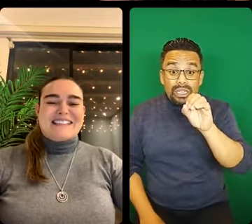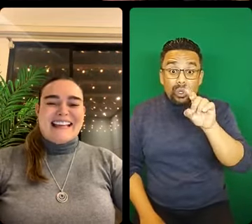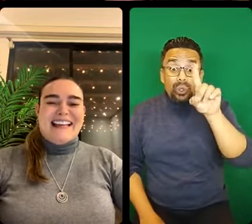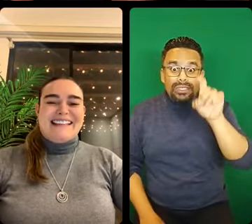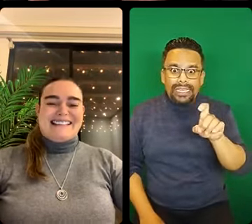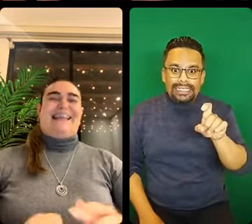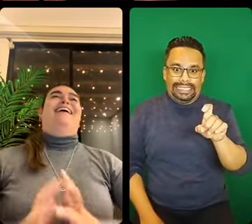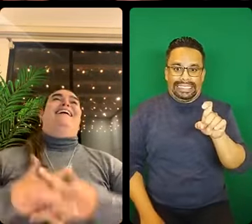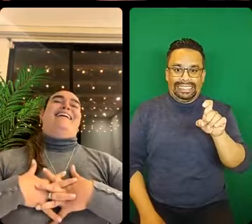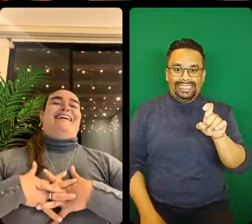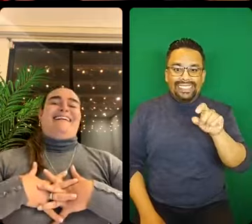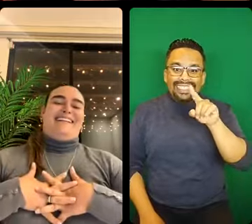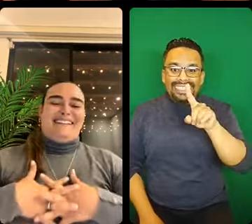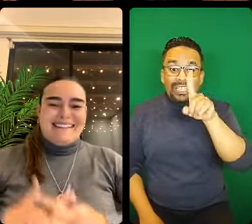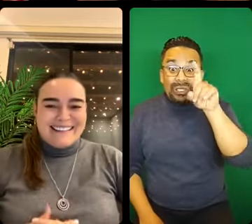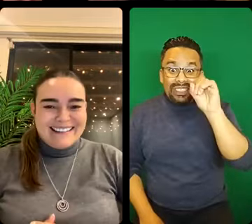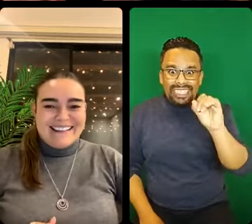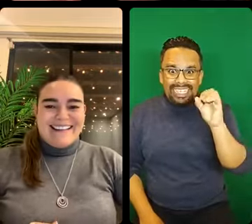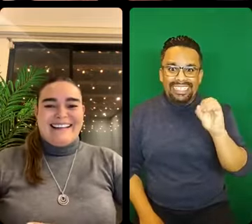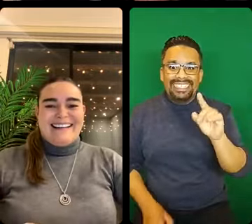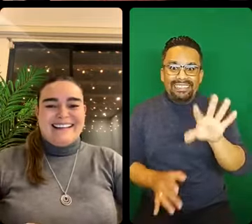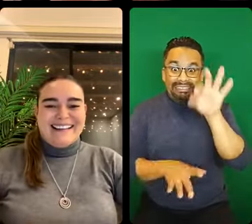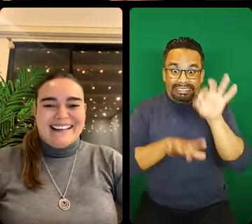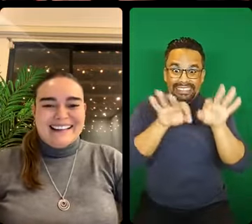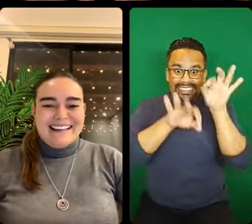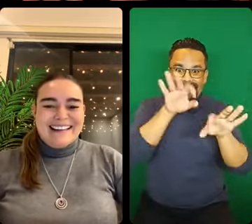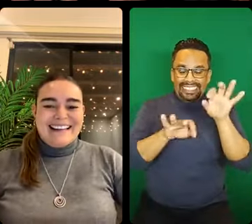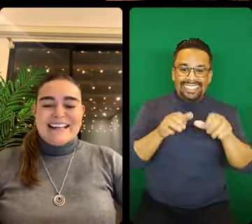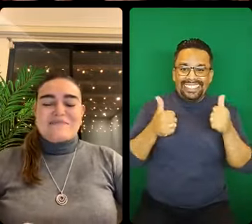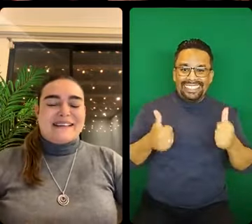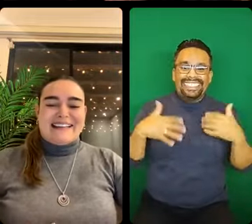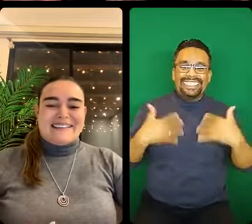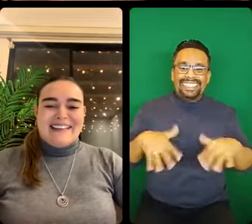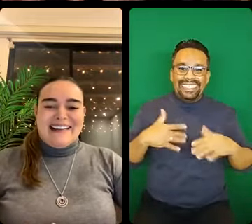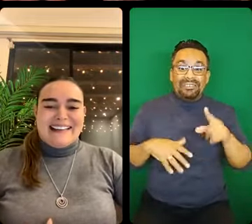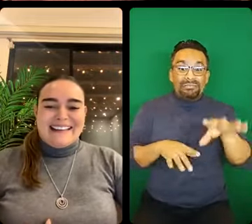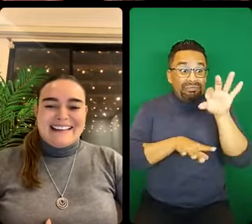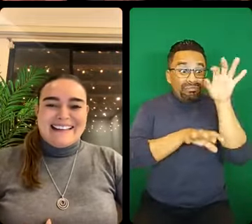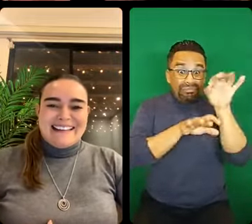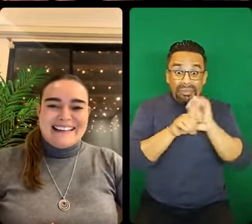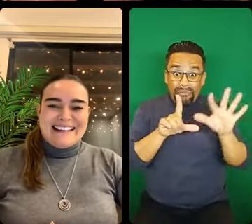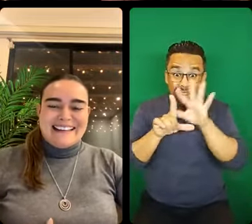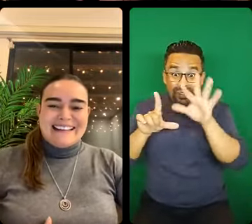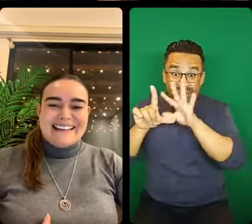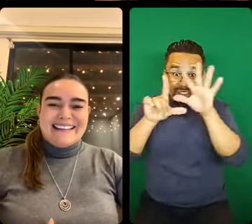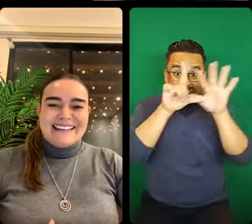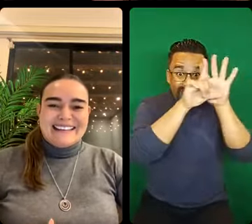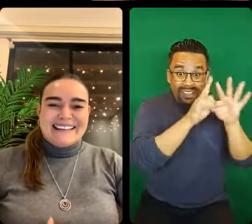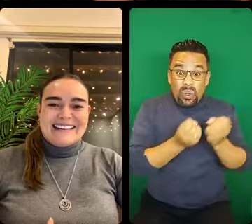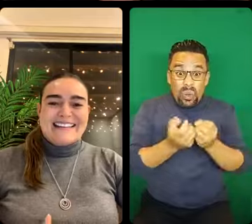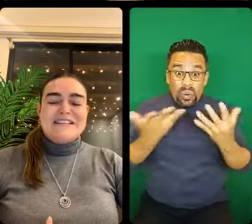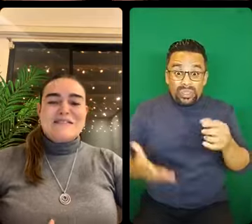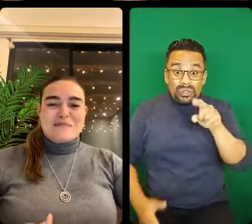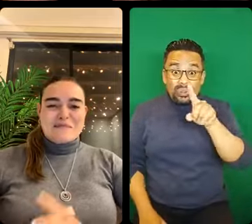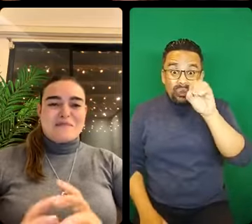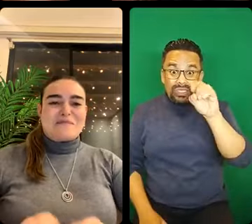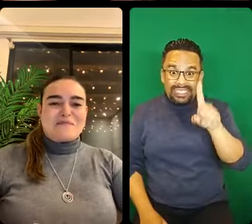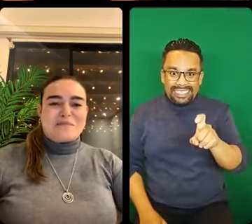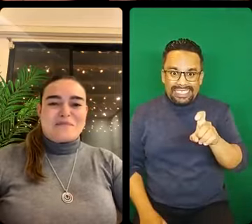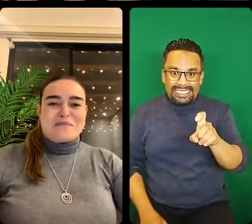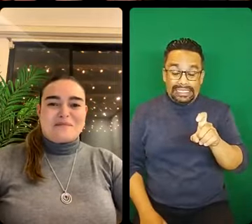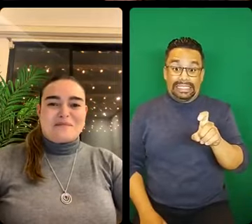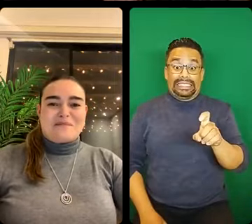quedaron en la selección oficial. 106 cortometrajes quedaron en la selección oficial. Entonces,